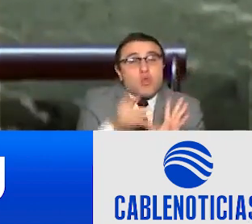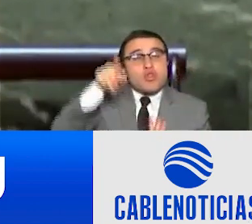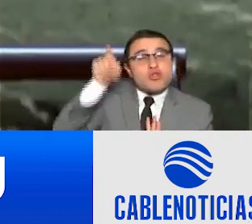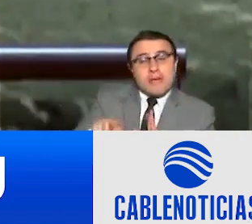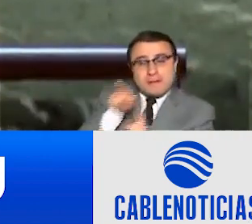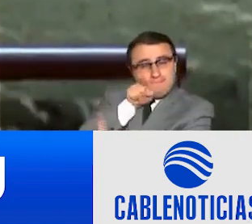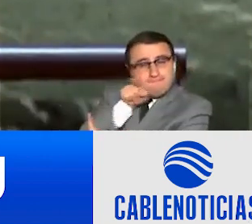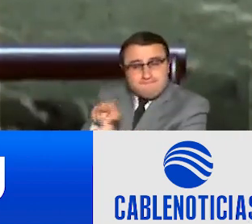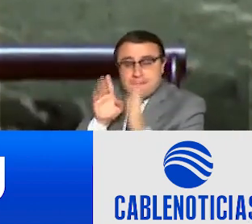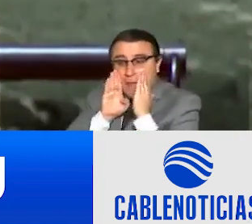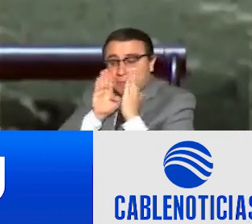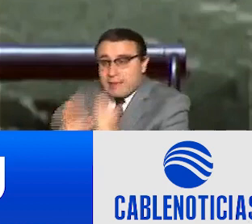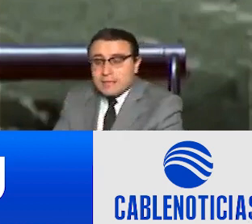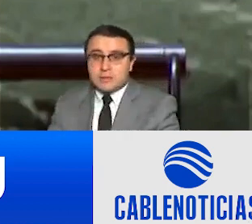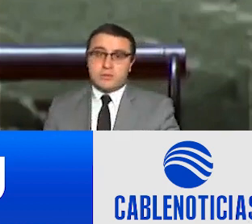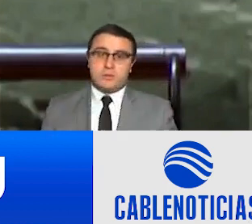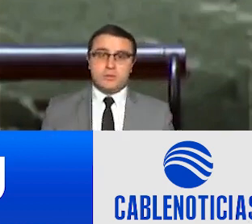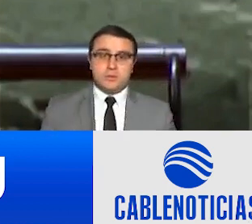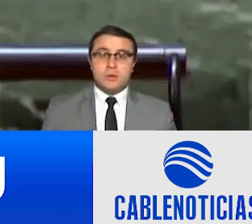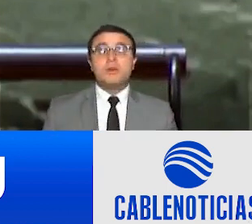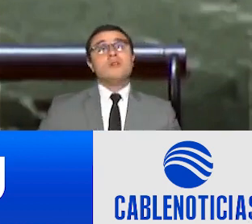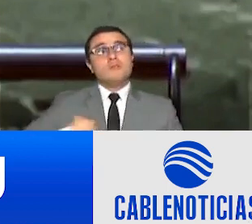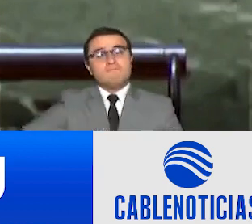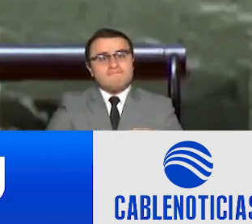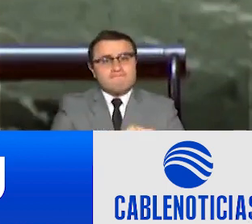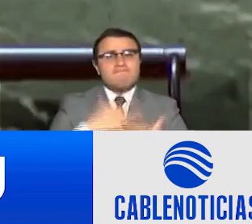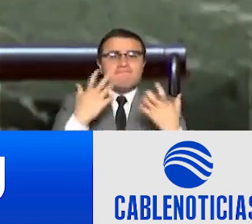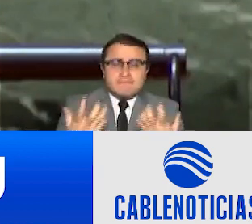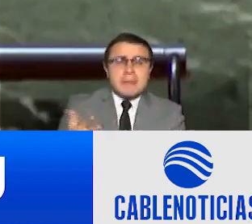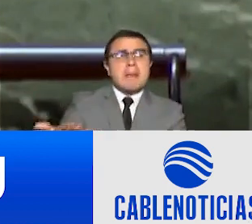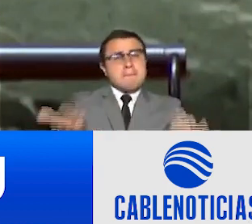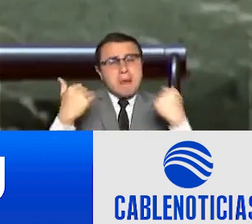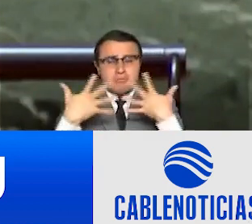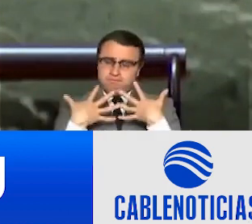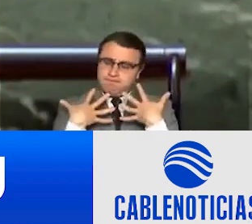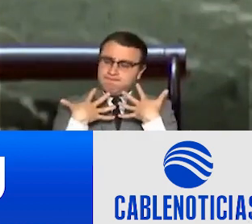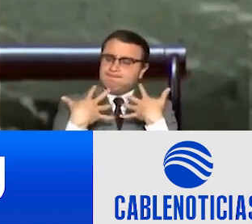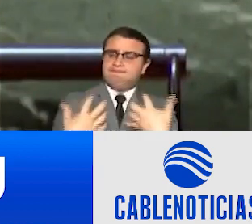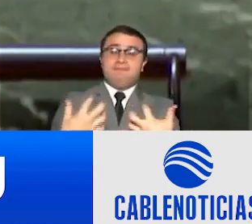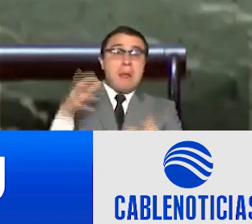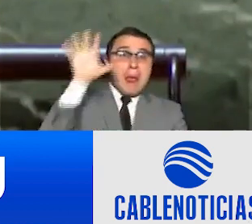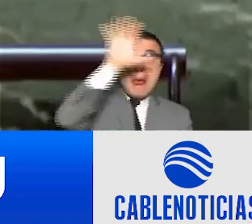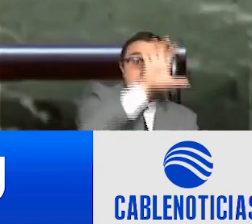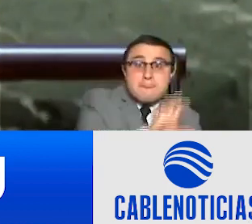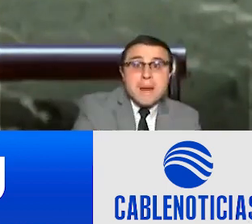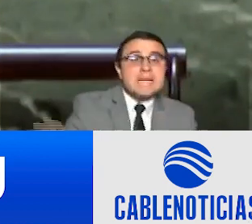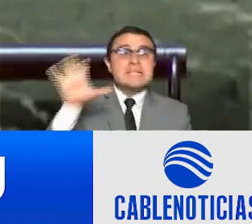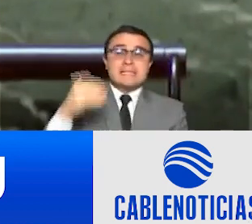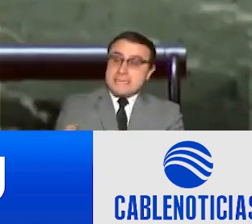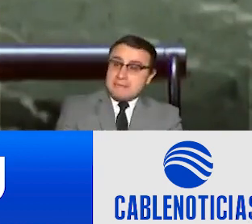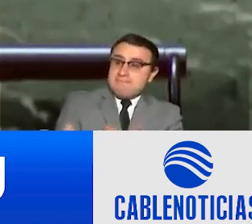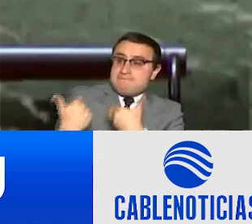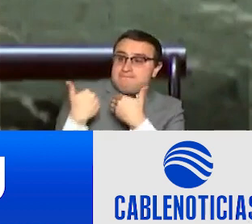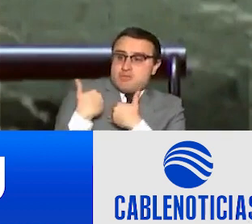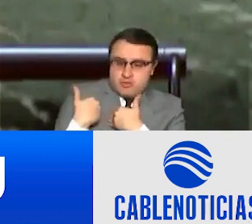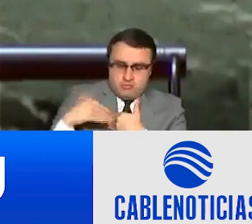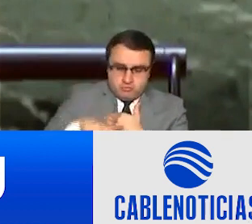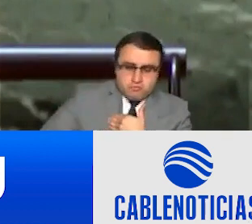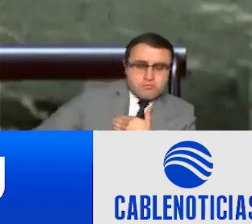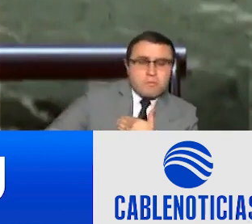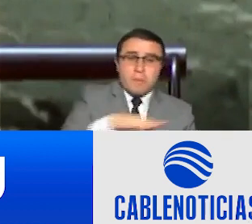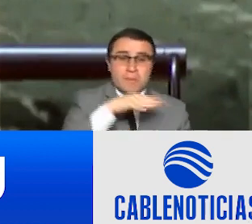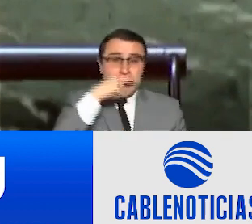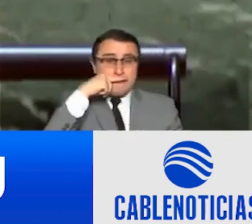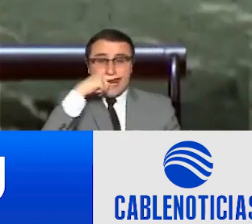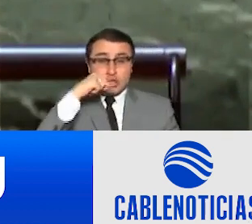Hemos convocado una cumbre de países que tienen responsabilidad territorial sobre